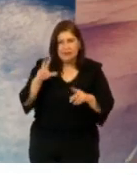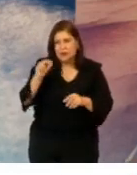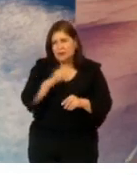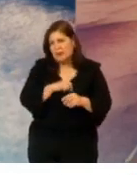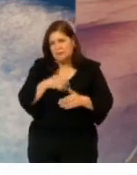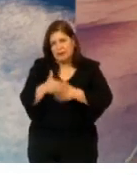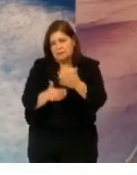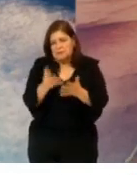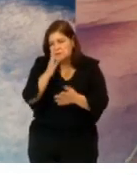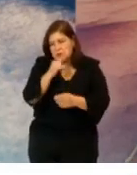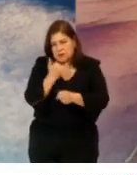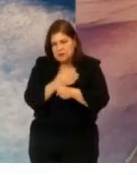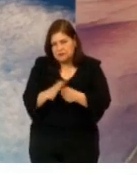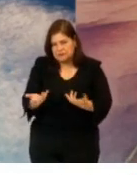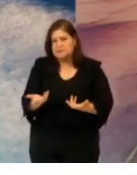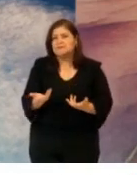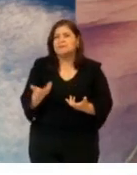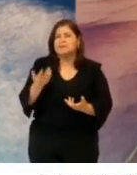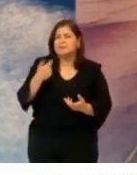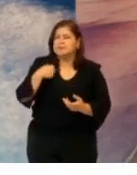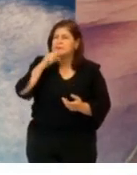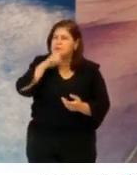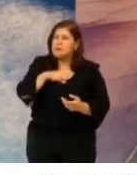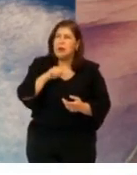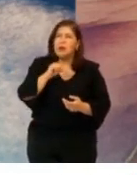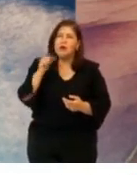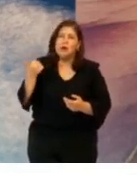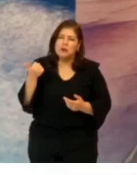con pues, lo que me pareció la pregunta más